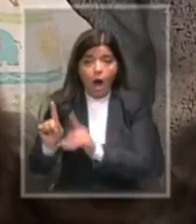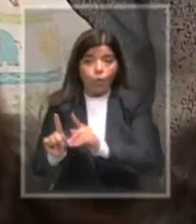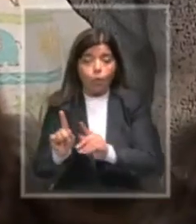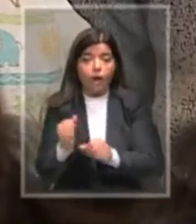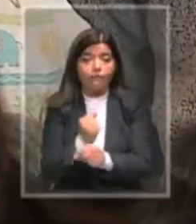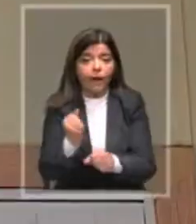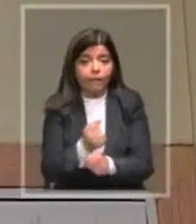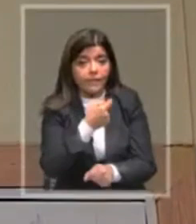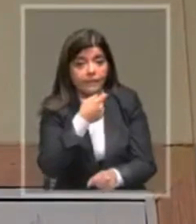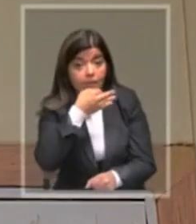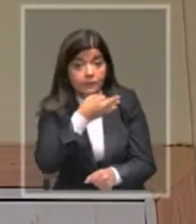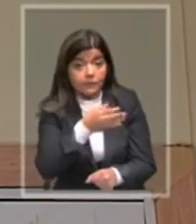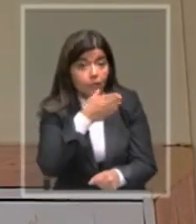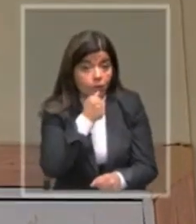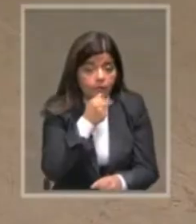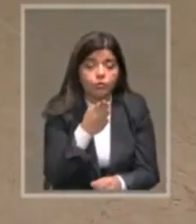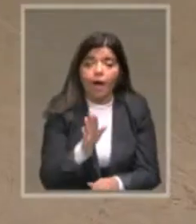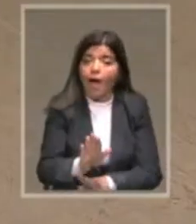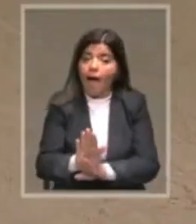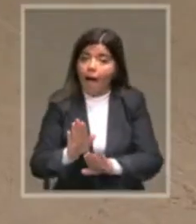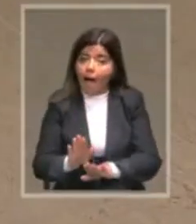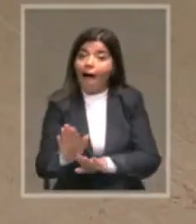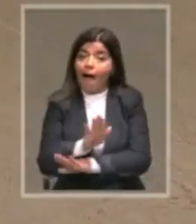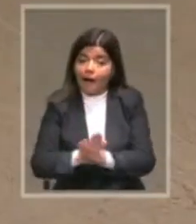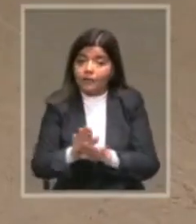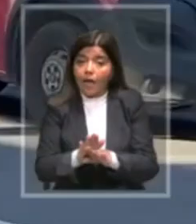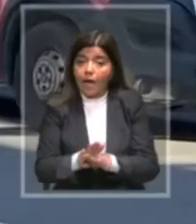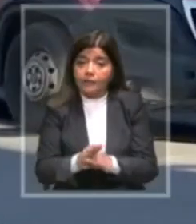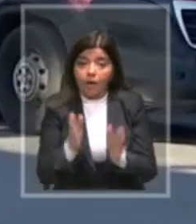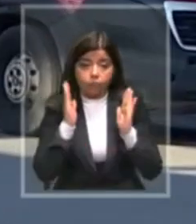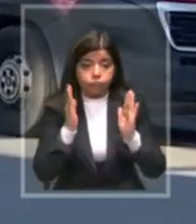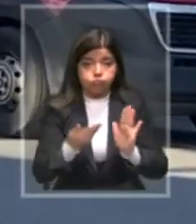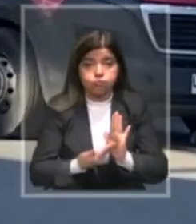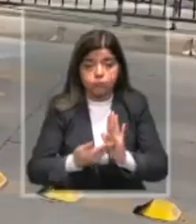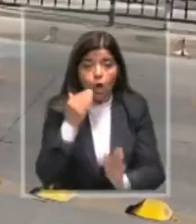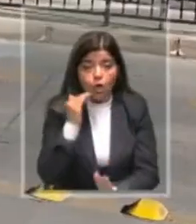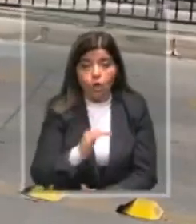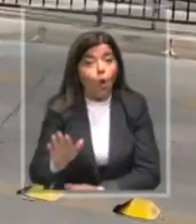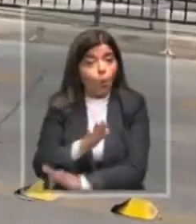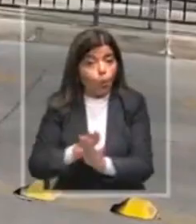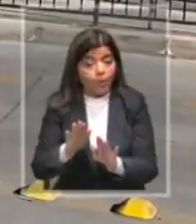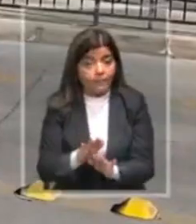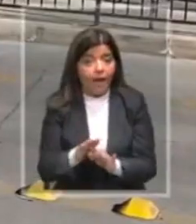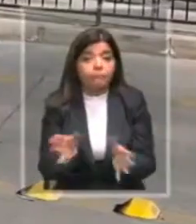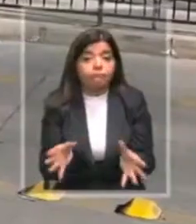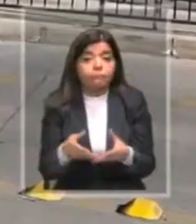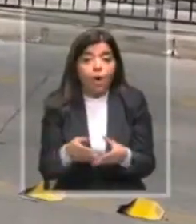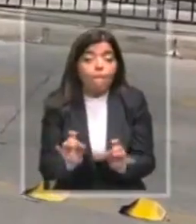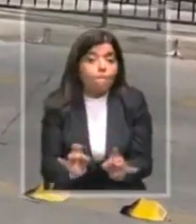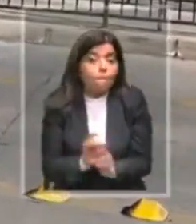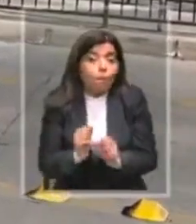farmacias, es mejor tomar precauciones y no exponer a los niños y niñas si no es necesario. Todo eso dentro de lo